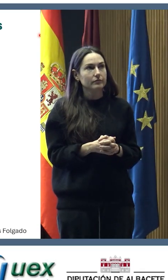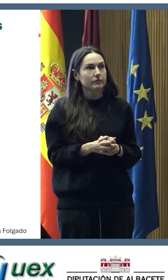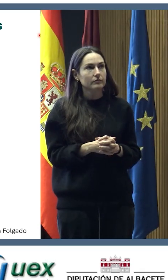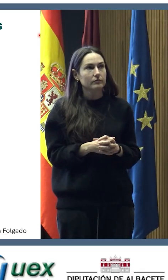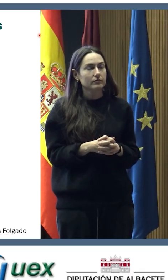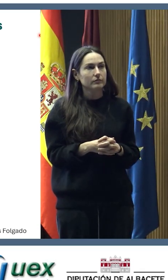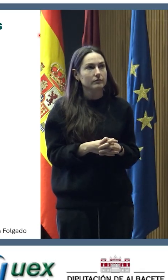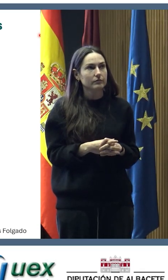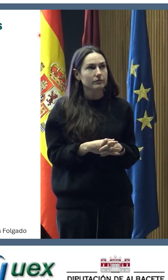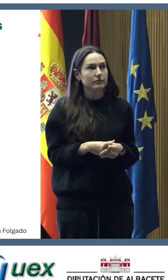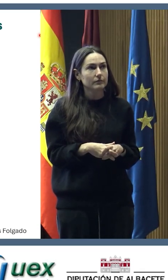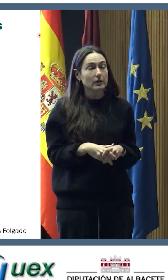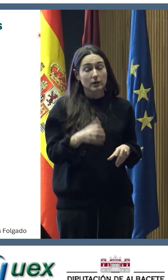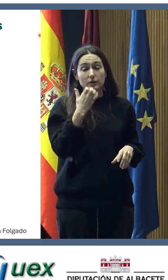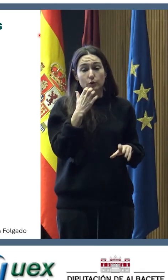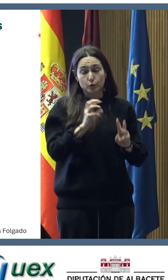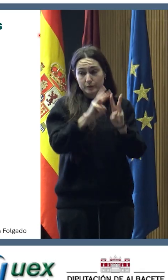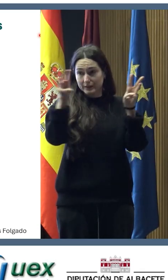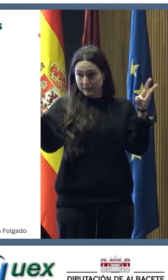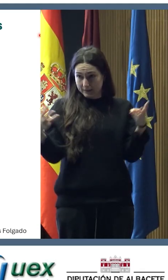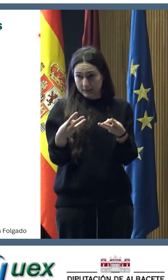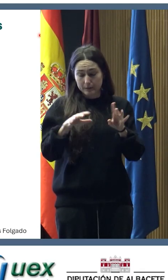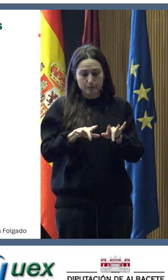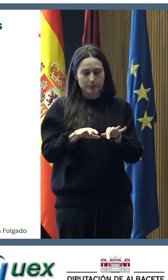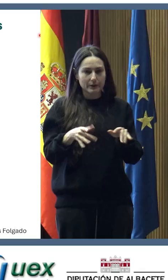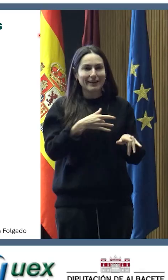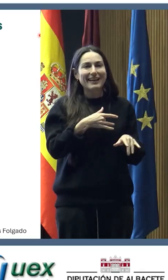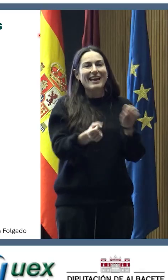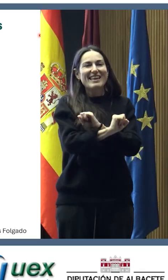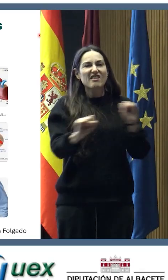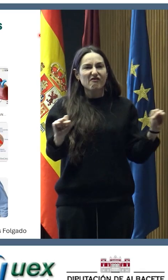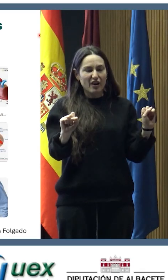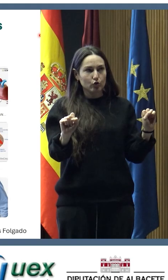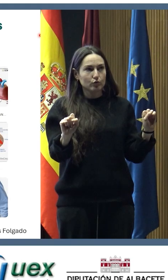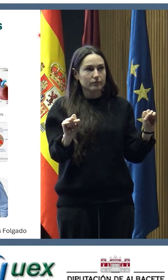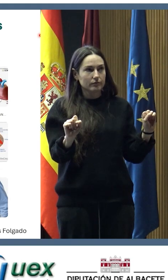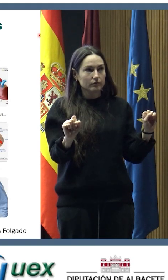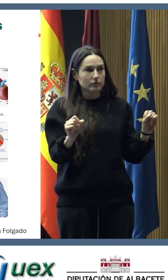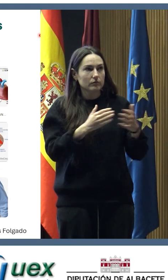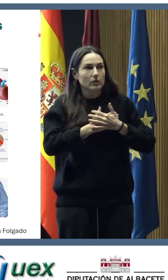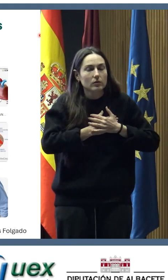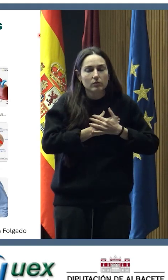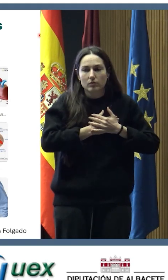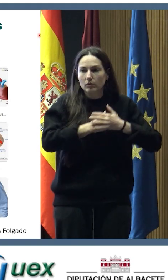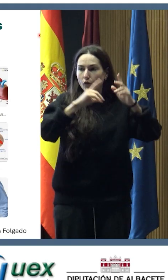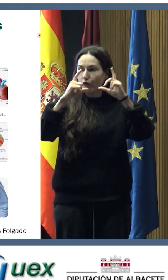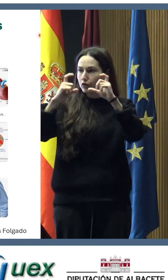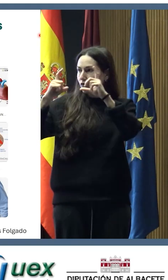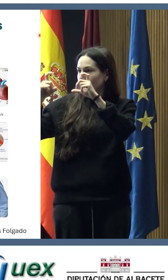Esto es lo que os comentaba antes. Si pones infarto de miocardio en internet, pues tenemos un montón de